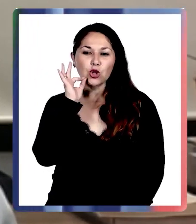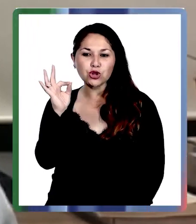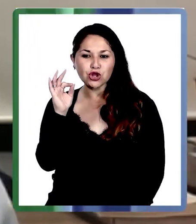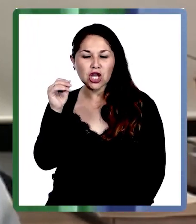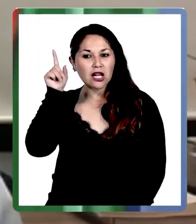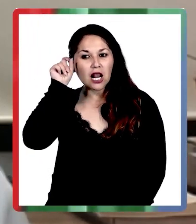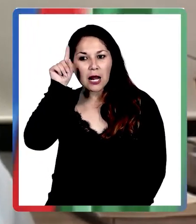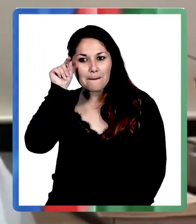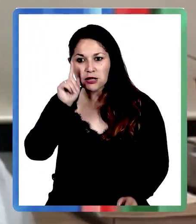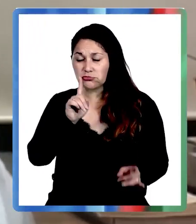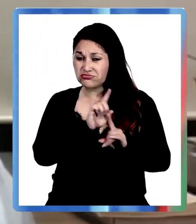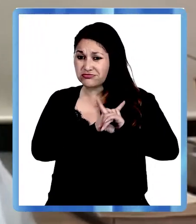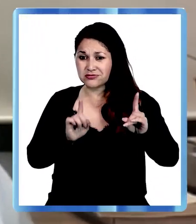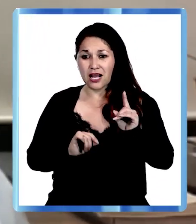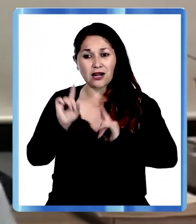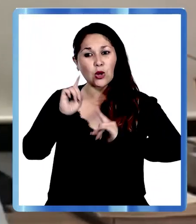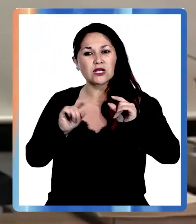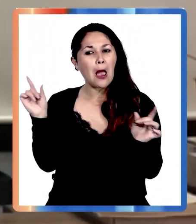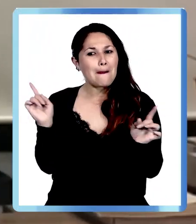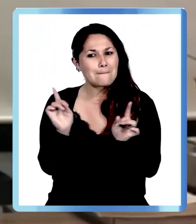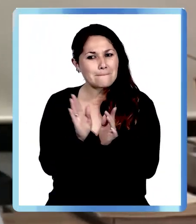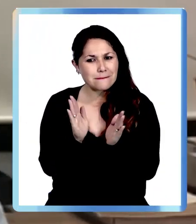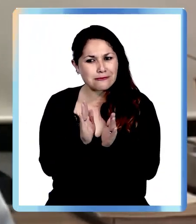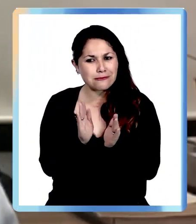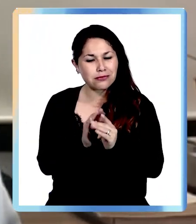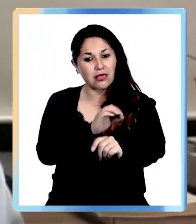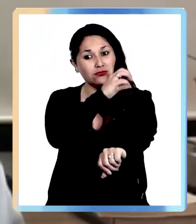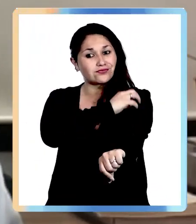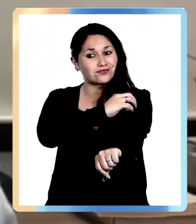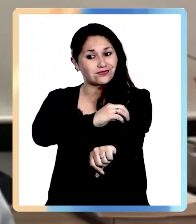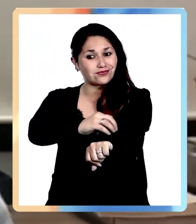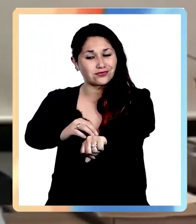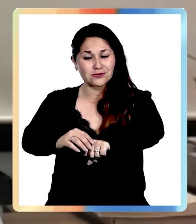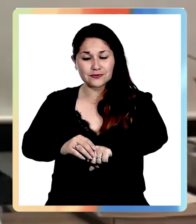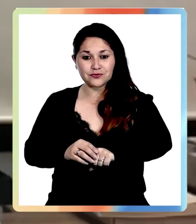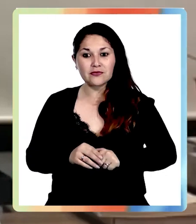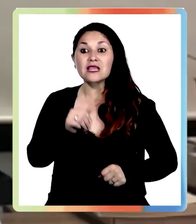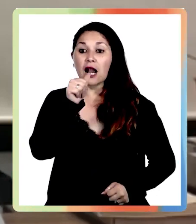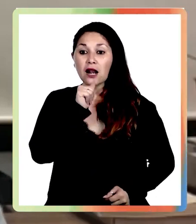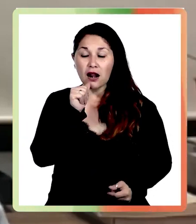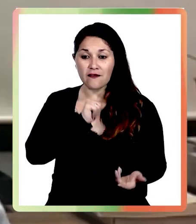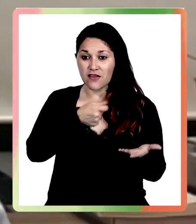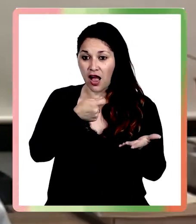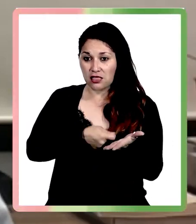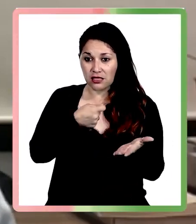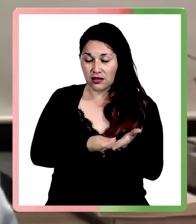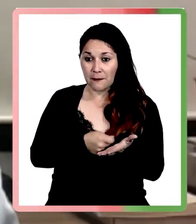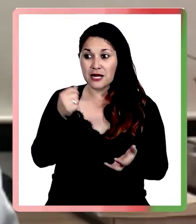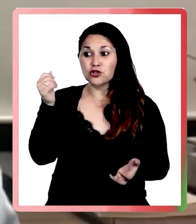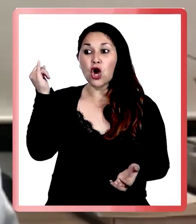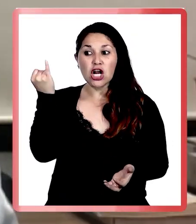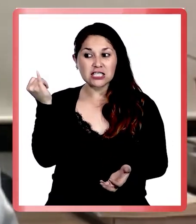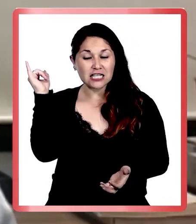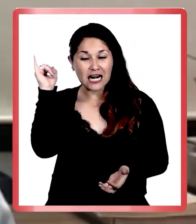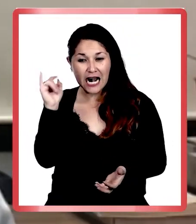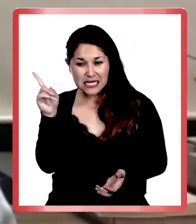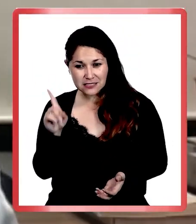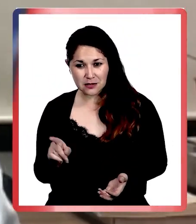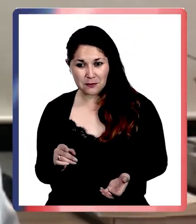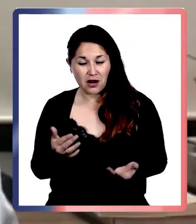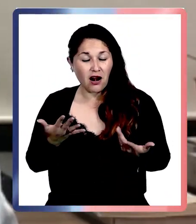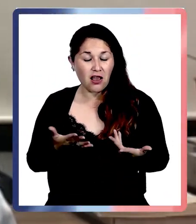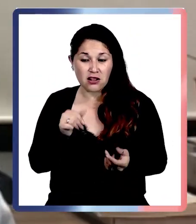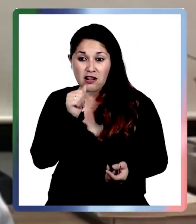lo largo de todo Chile, de todas las regiones que no han recibido sus pagos por parte de ISAPRE, y no solamente por parte de